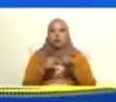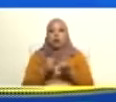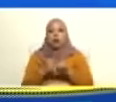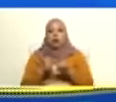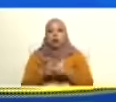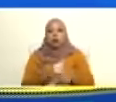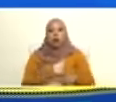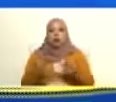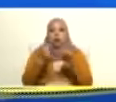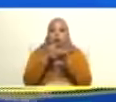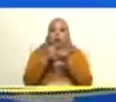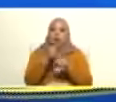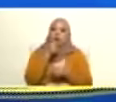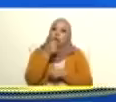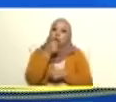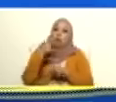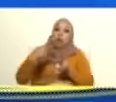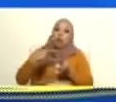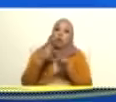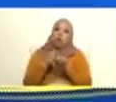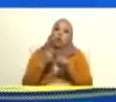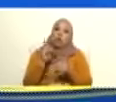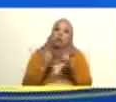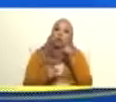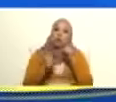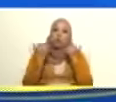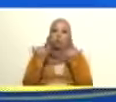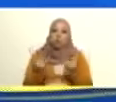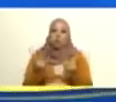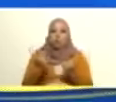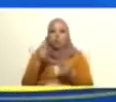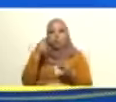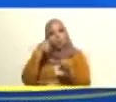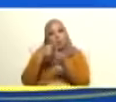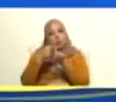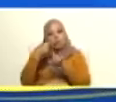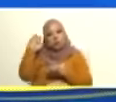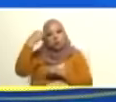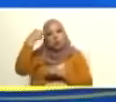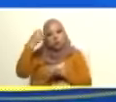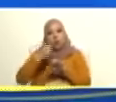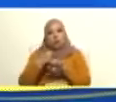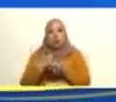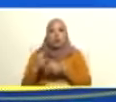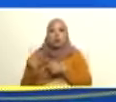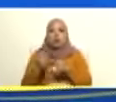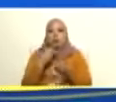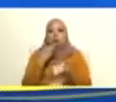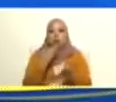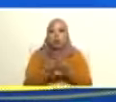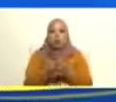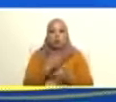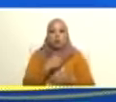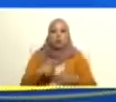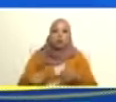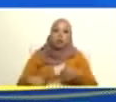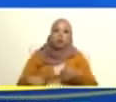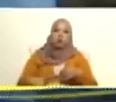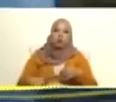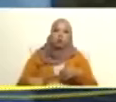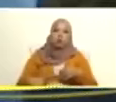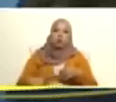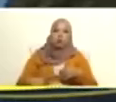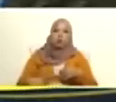decreto de exoneración que ha permitido también los números que estamos viendo positivos de incremento en la producción. En el caso